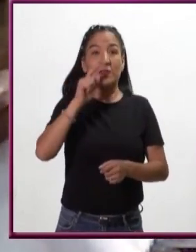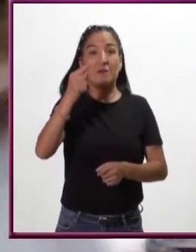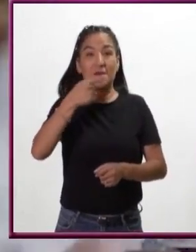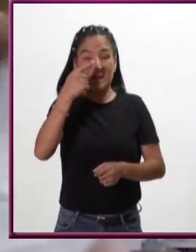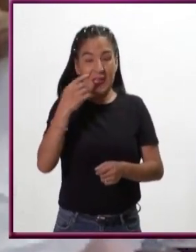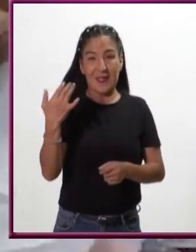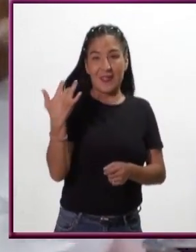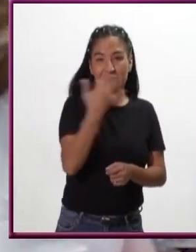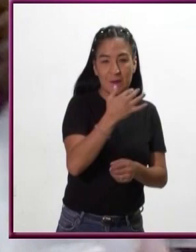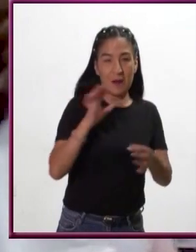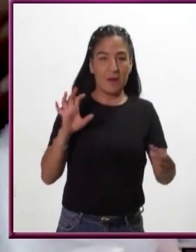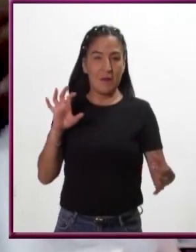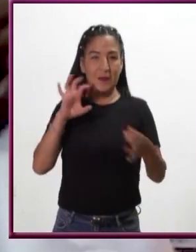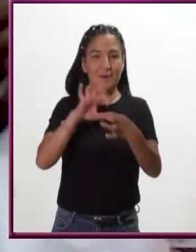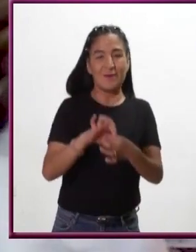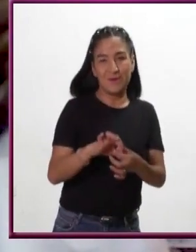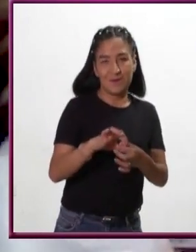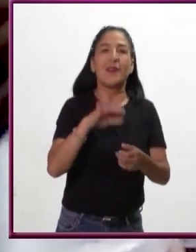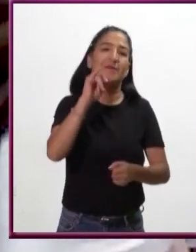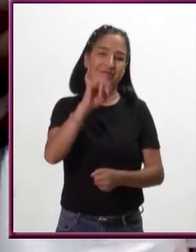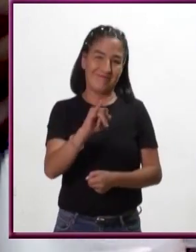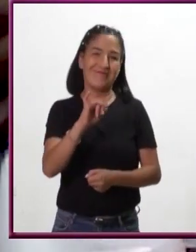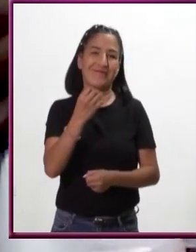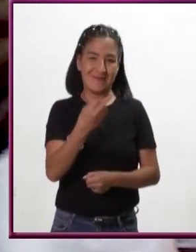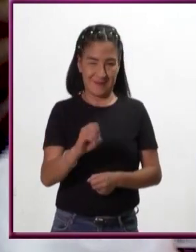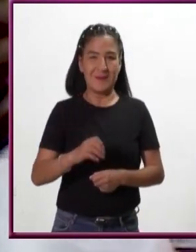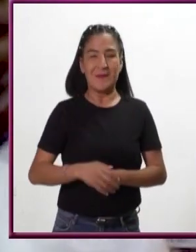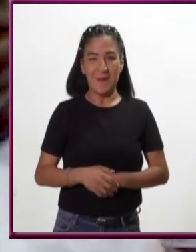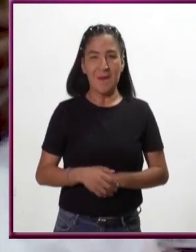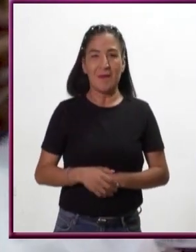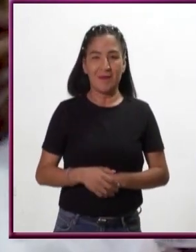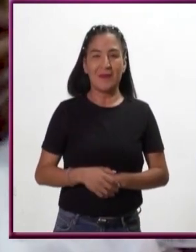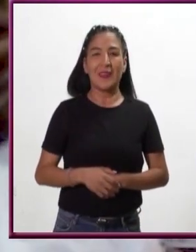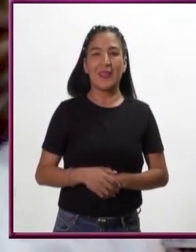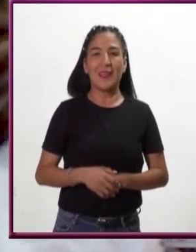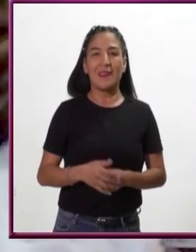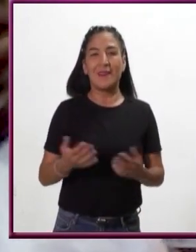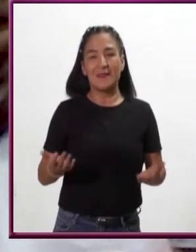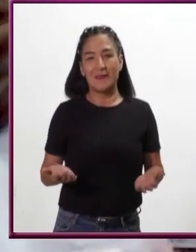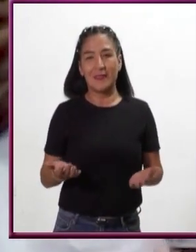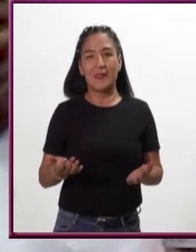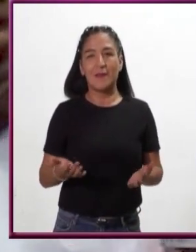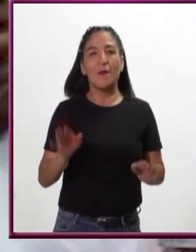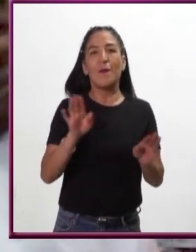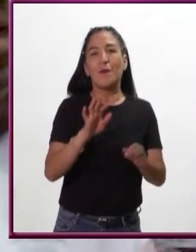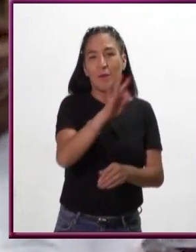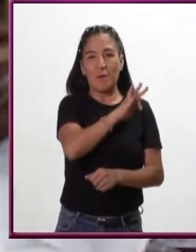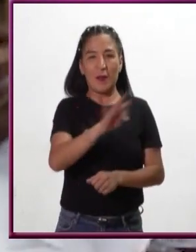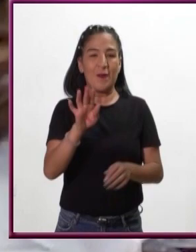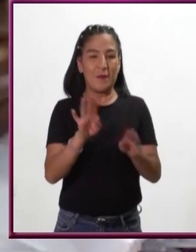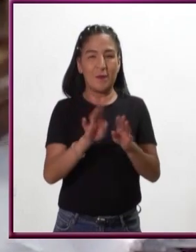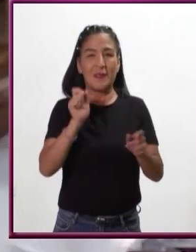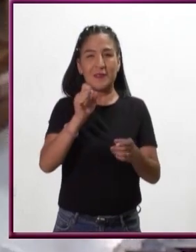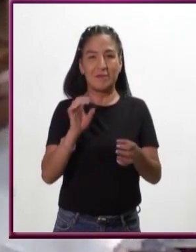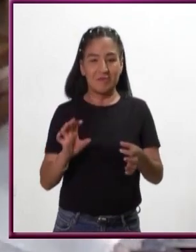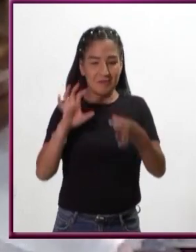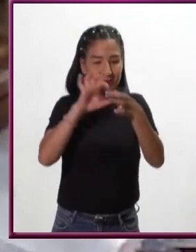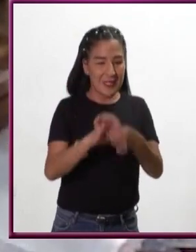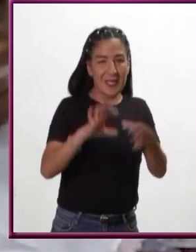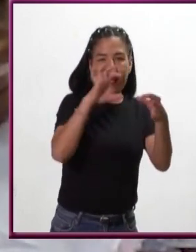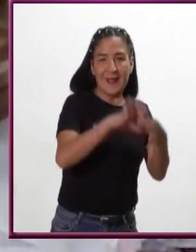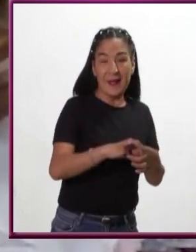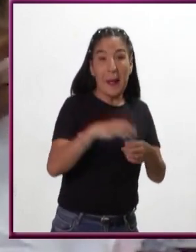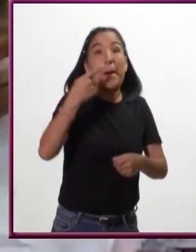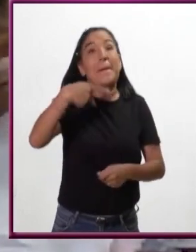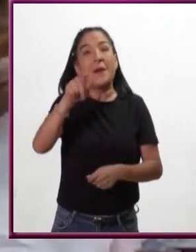los sabores se convierten en un olor, sí, ¿no? Todo podría haber una correlación de 1 a